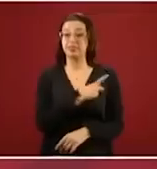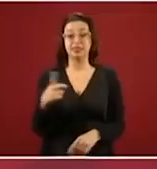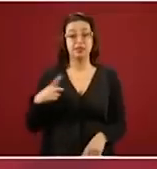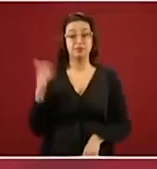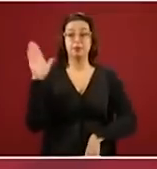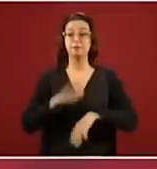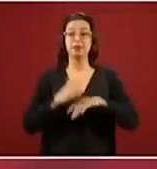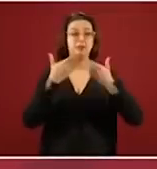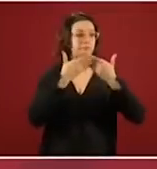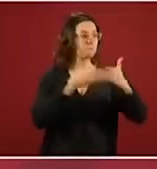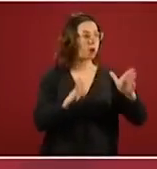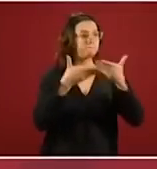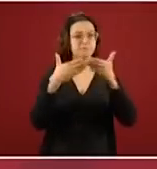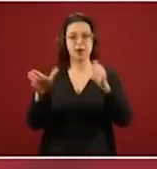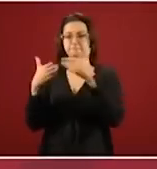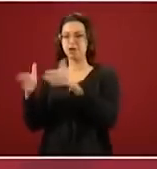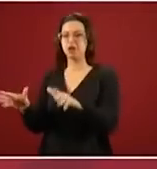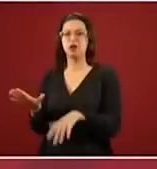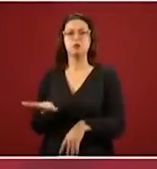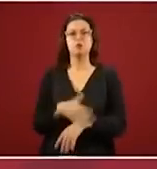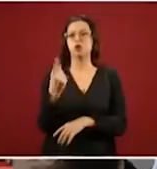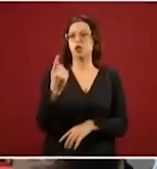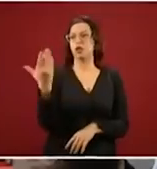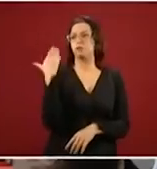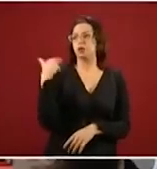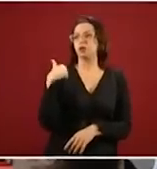acabo de estar en puebla